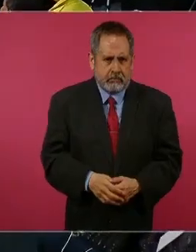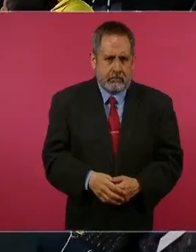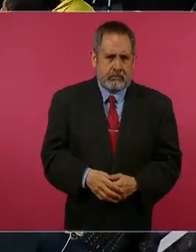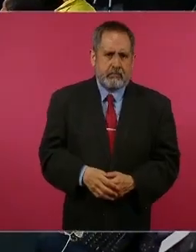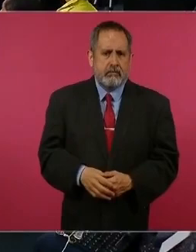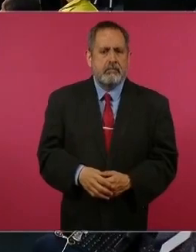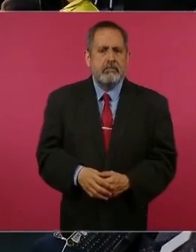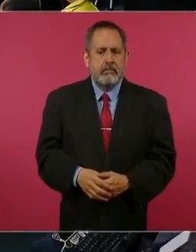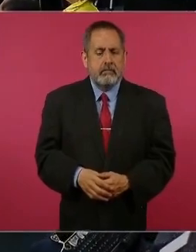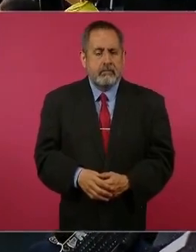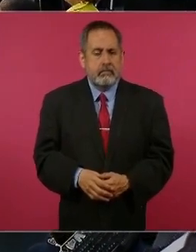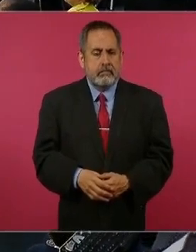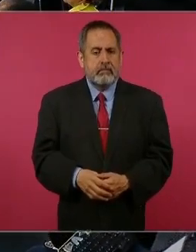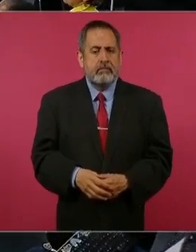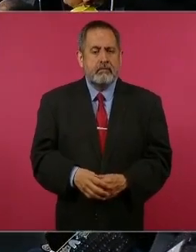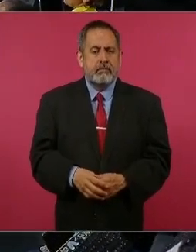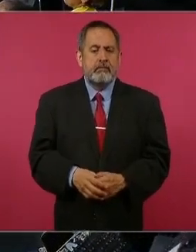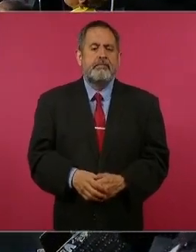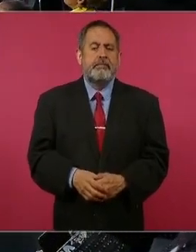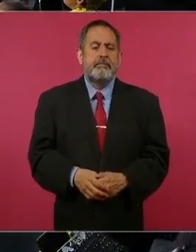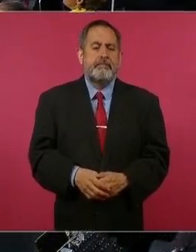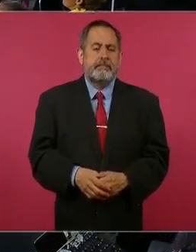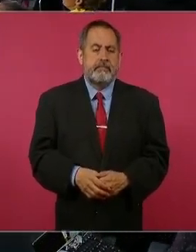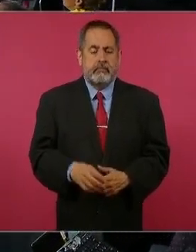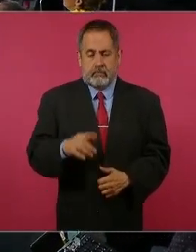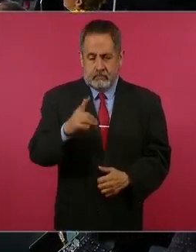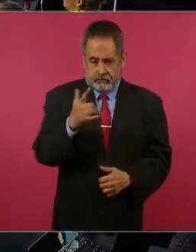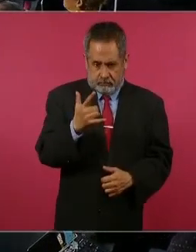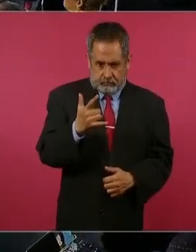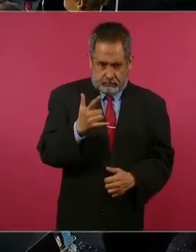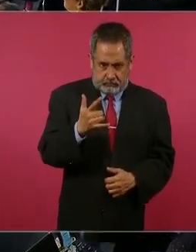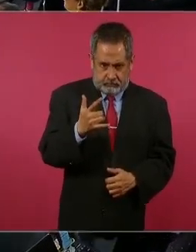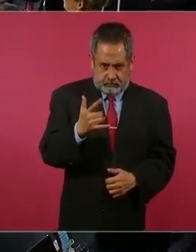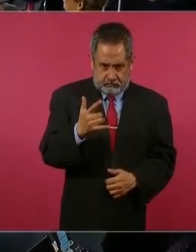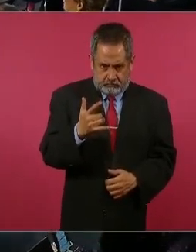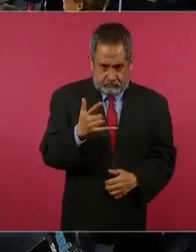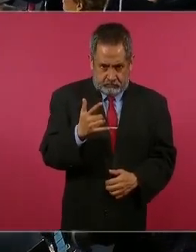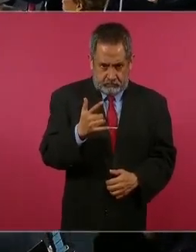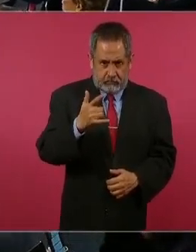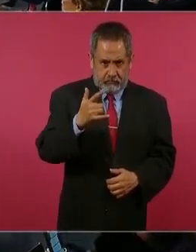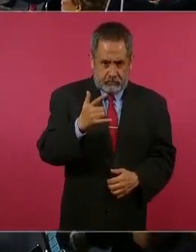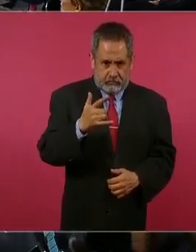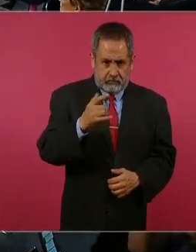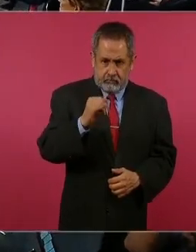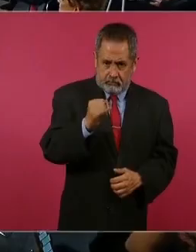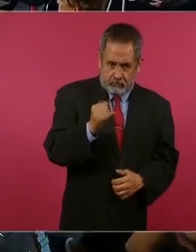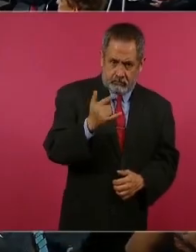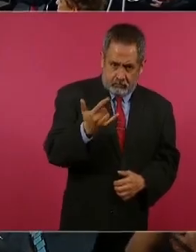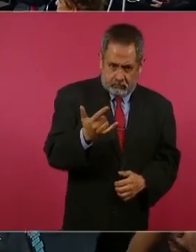luego sería julio junio julio junio